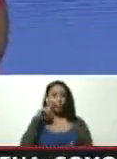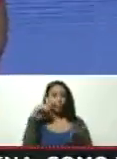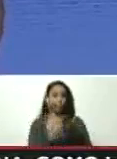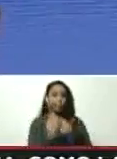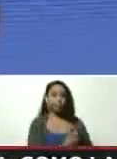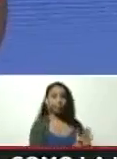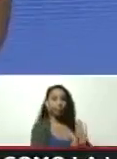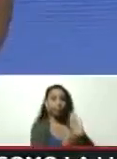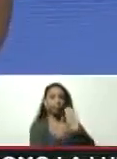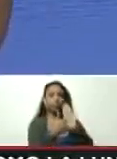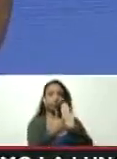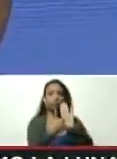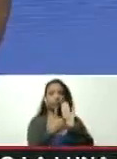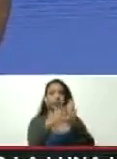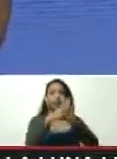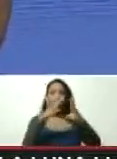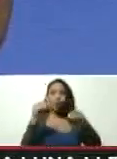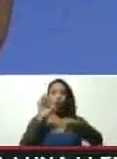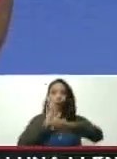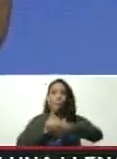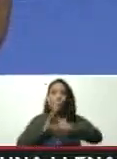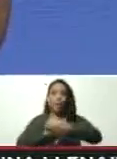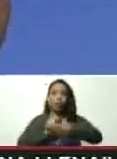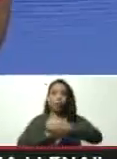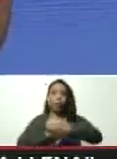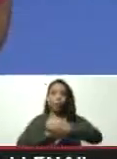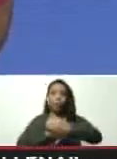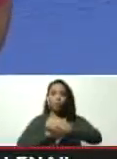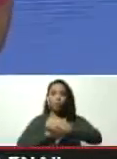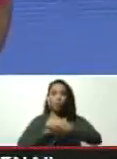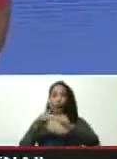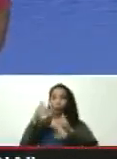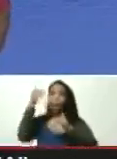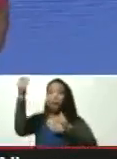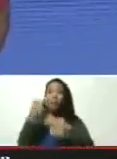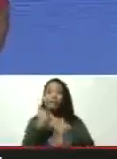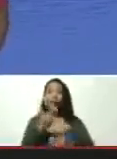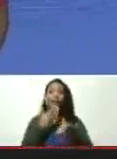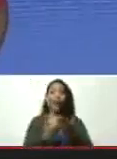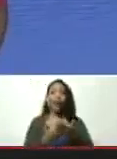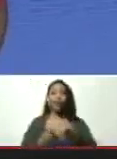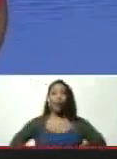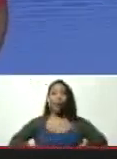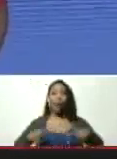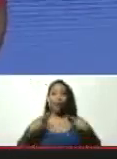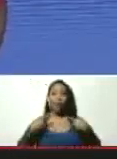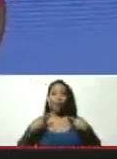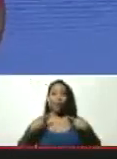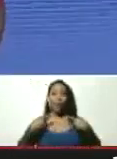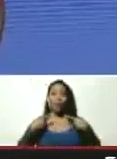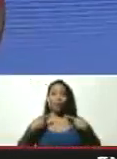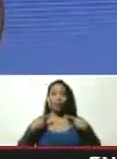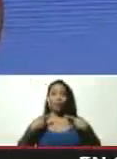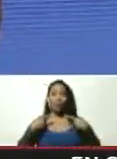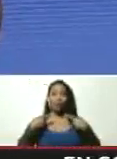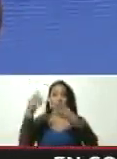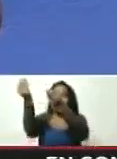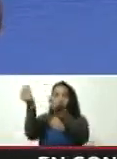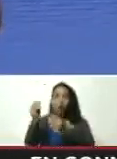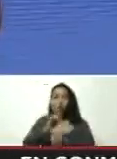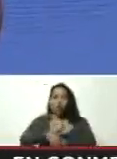presenciales de todo lo que ocurrió, pero además darle gracias a la vida y a Dios por habernos dado la fortaleza para